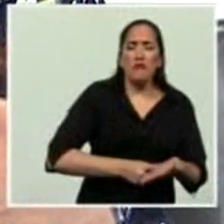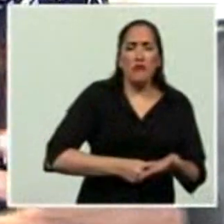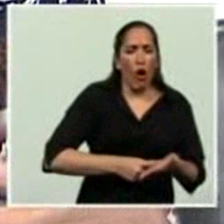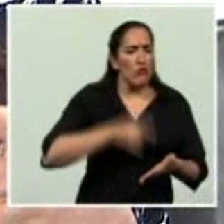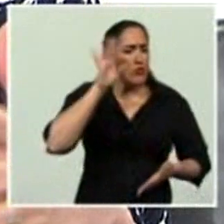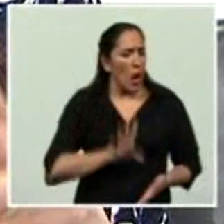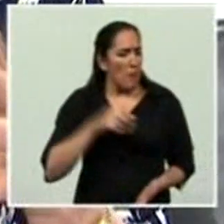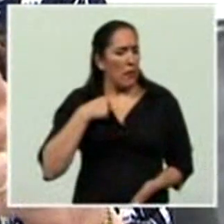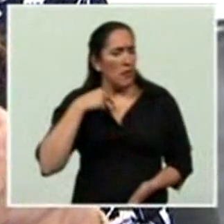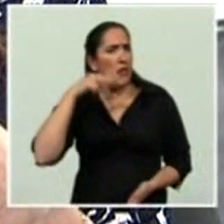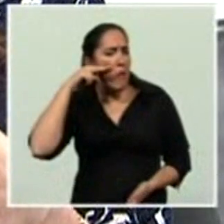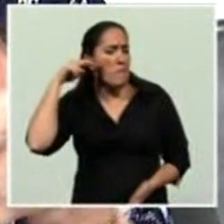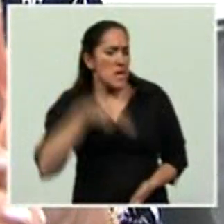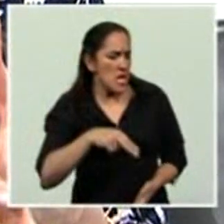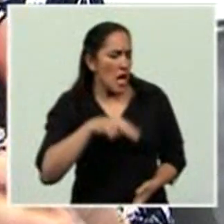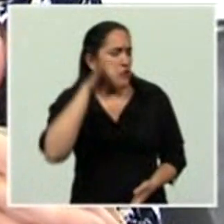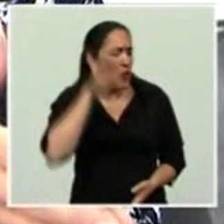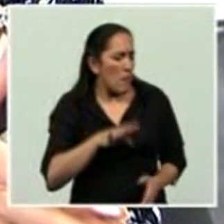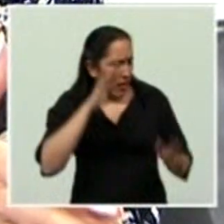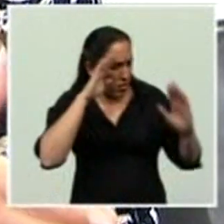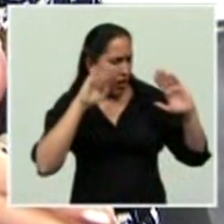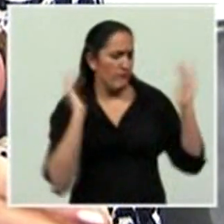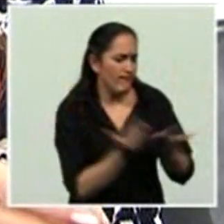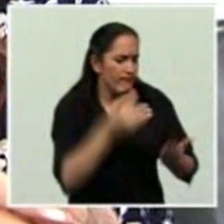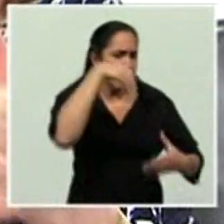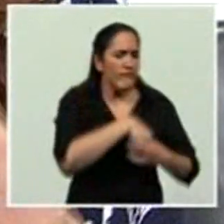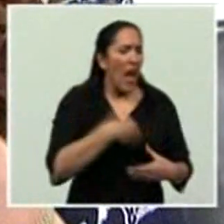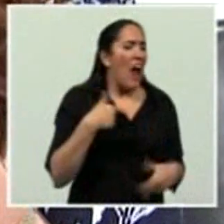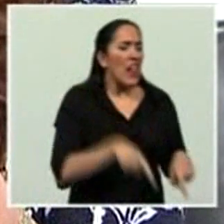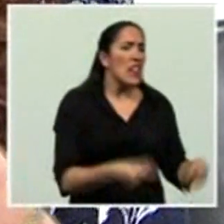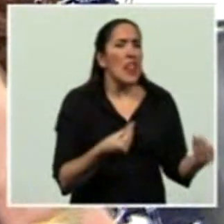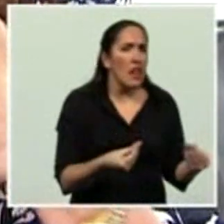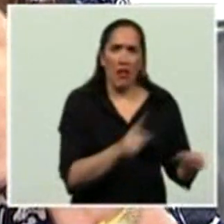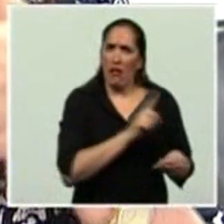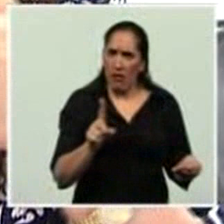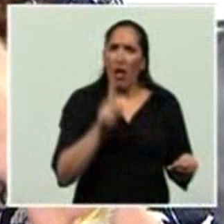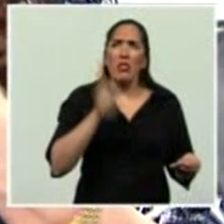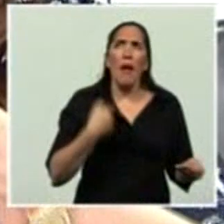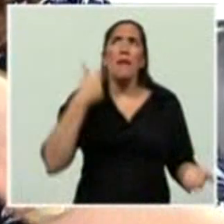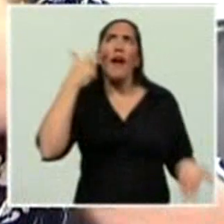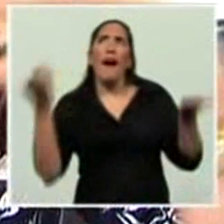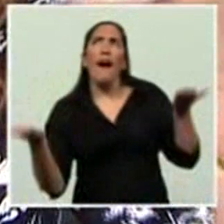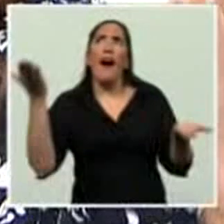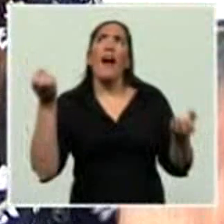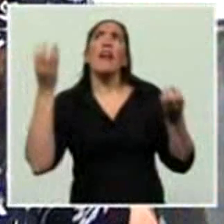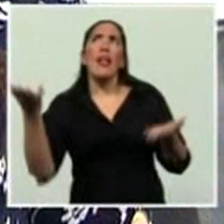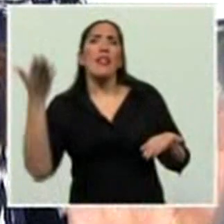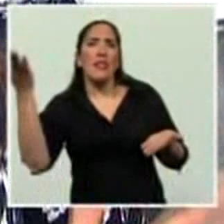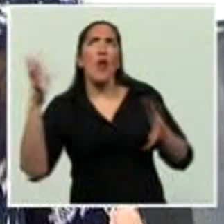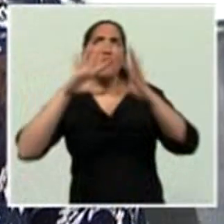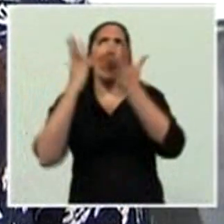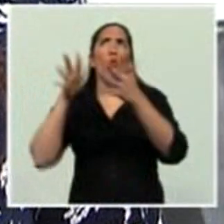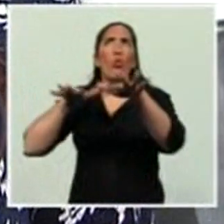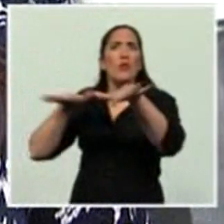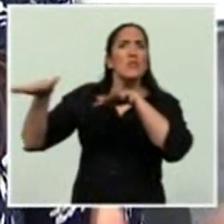no pueden ser nunca tomadas solamente con miras a lo que pasa adentro sino también a cómo se está desplegando el mundo